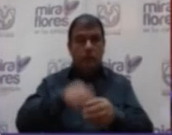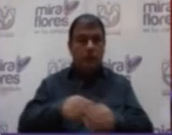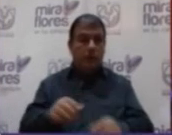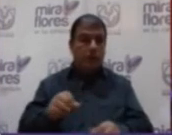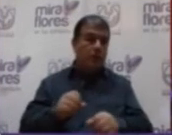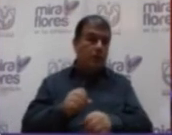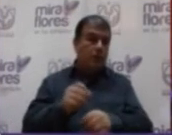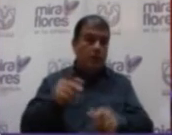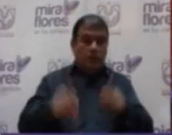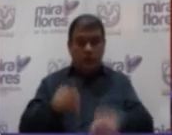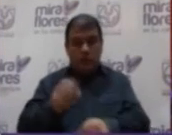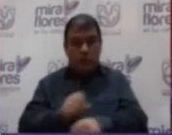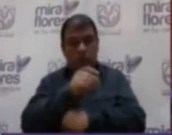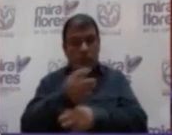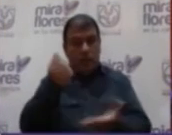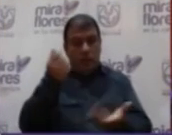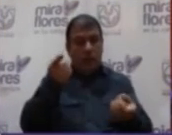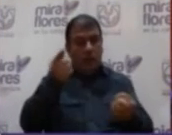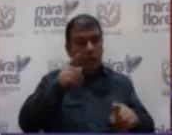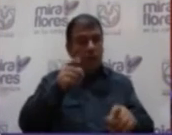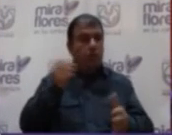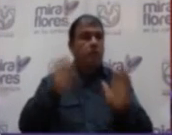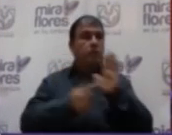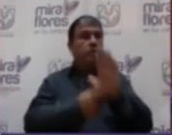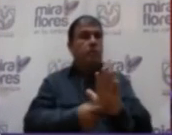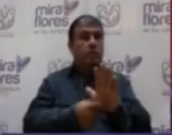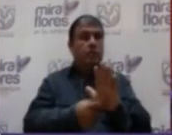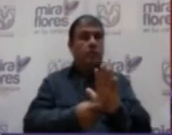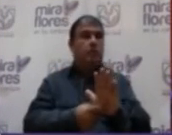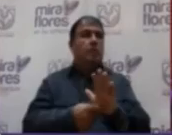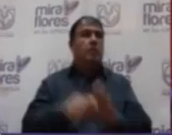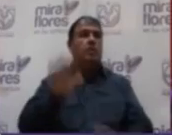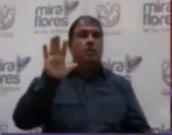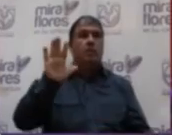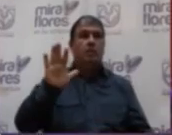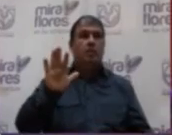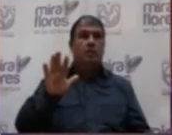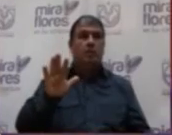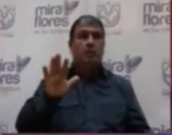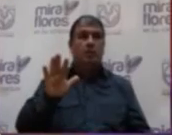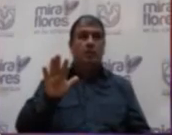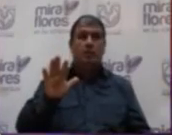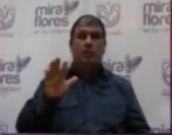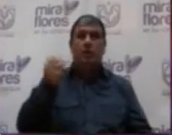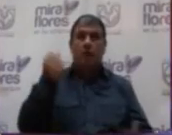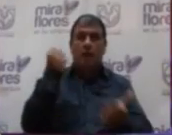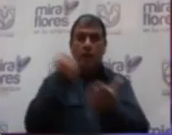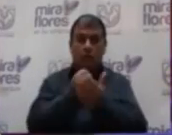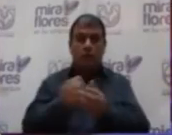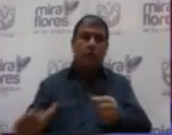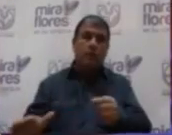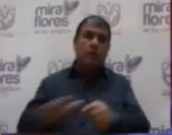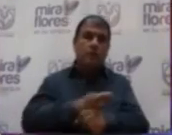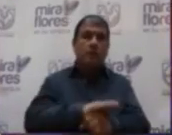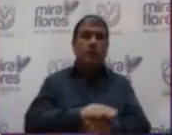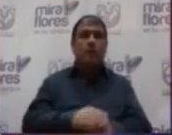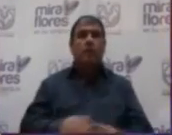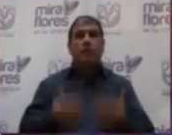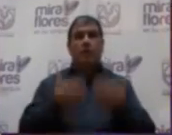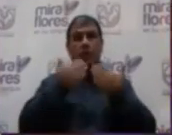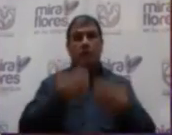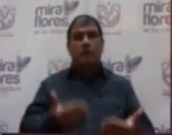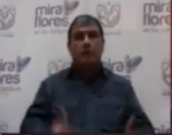Consejo que estén a favor de aprobar este proyecto, si no se expresarlo en señal de conformidad. Aprobado por unanimidad de votos. Muchas